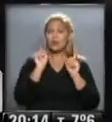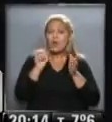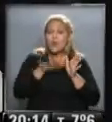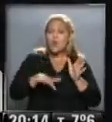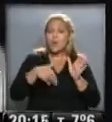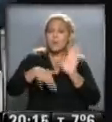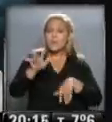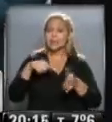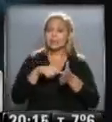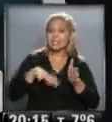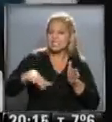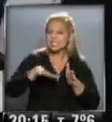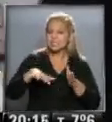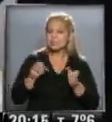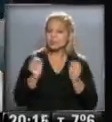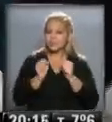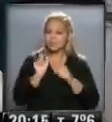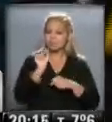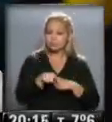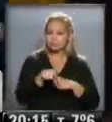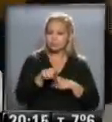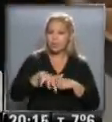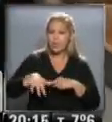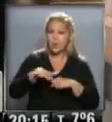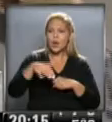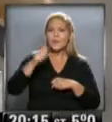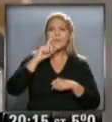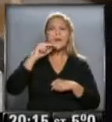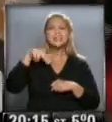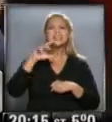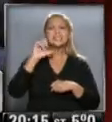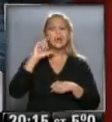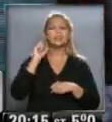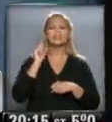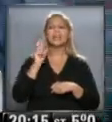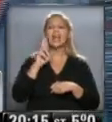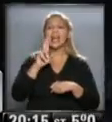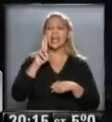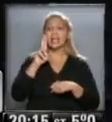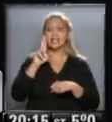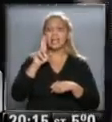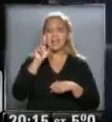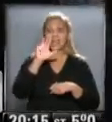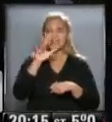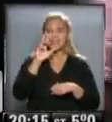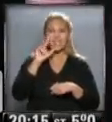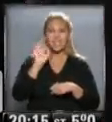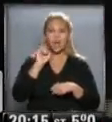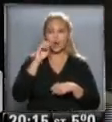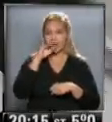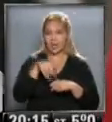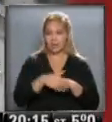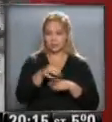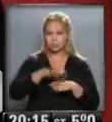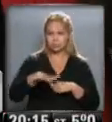frío de la República Argentina se registró en la localidad de Maquinchao, en el centro de Río Negro, con 9 grados bajo cero de temperatura, 10 bajo